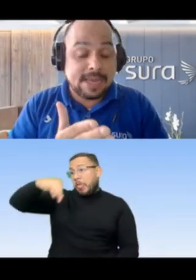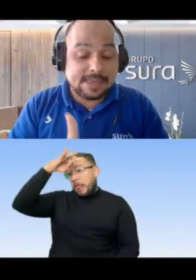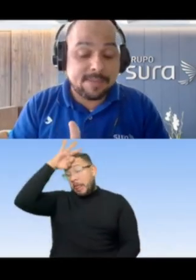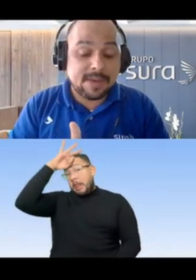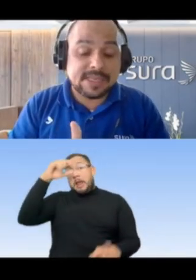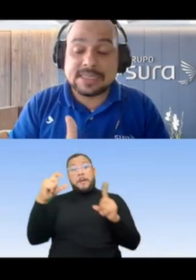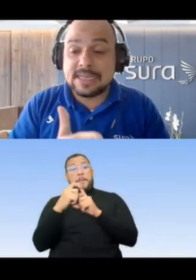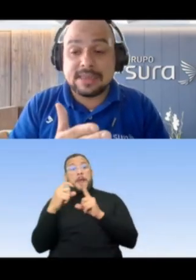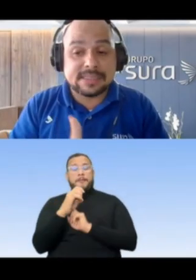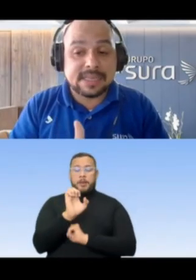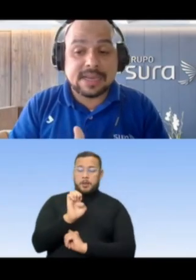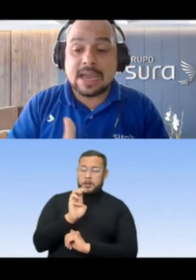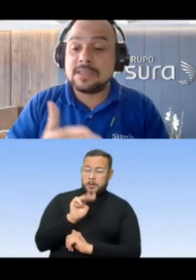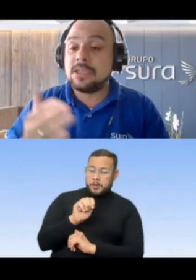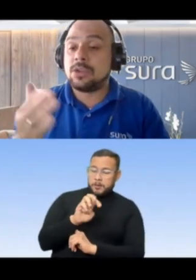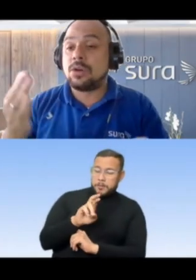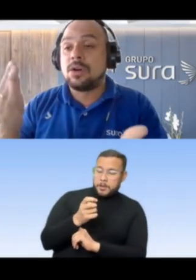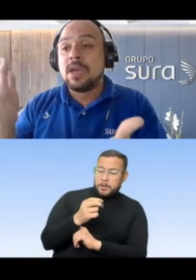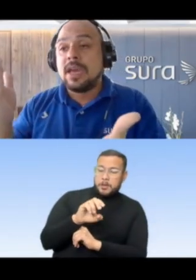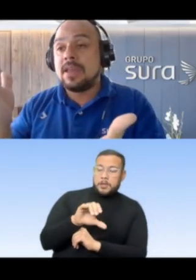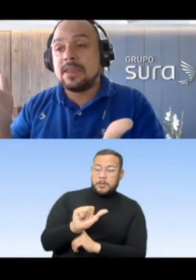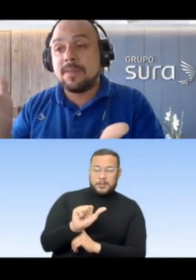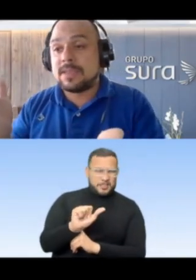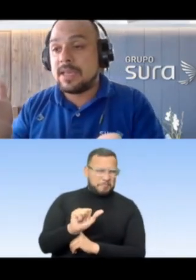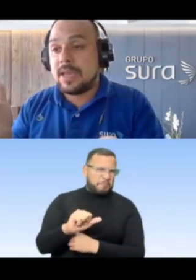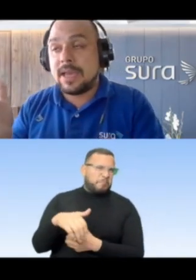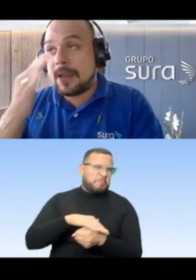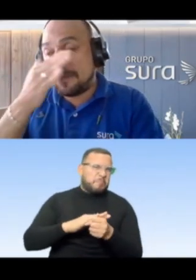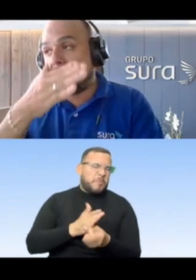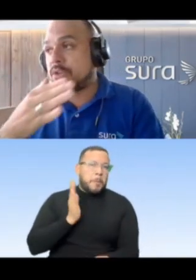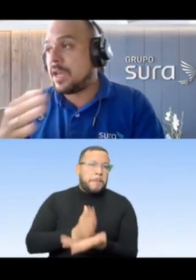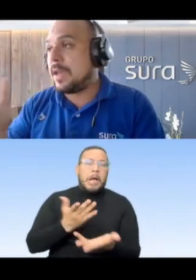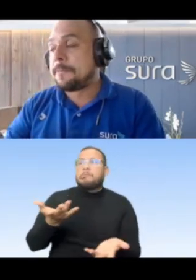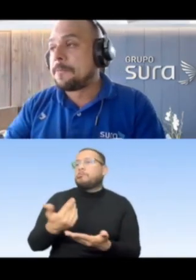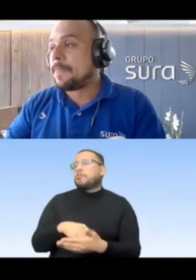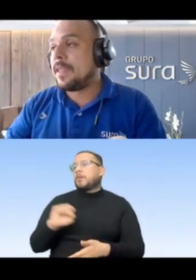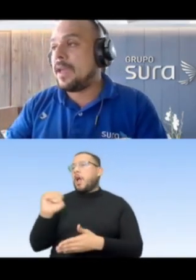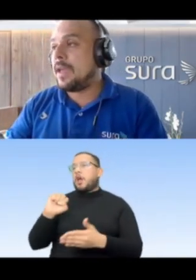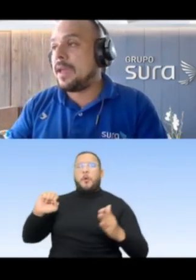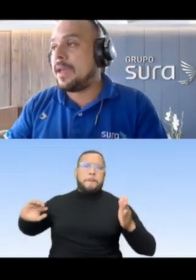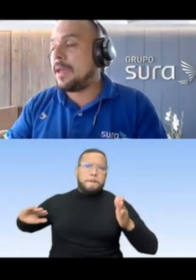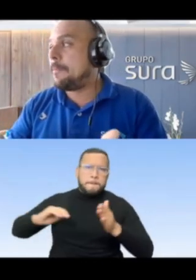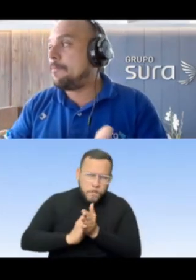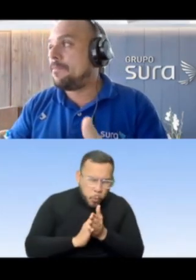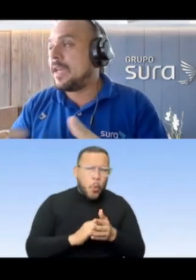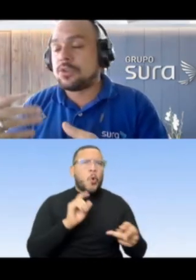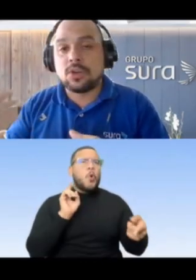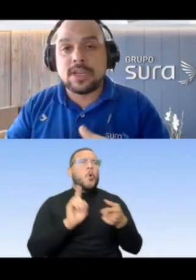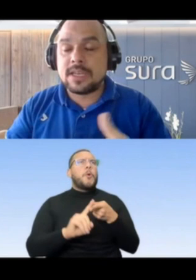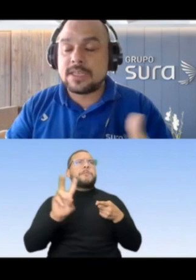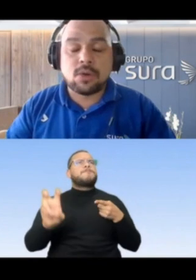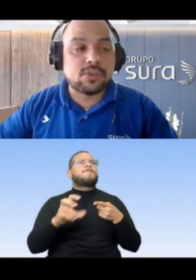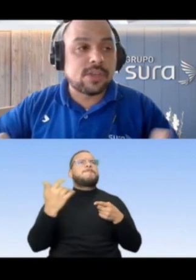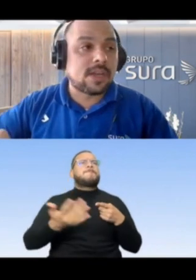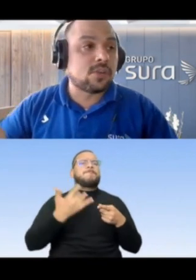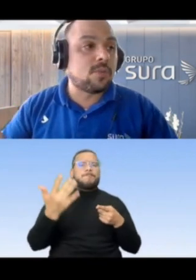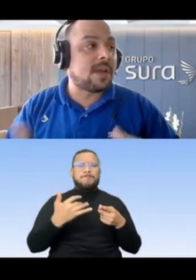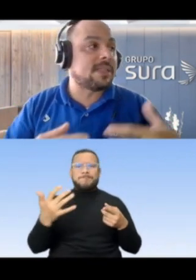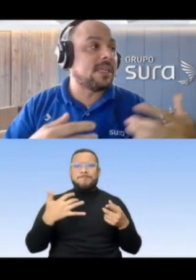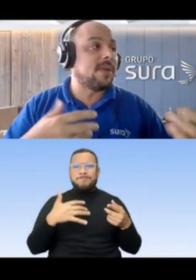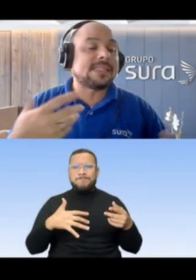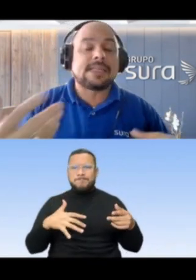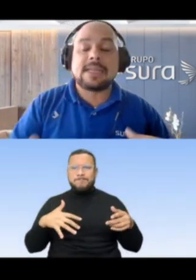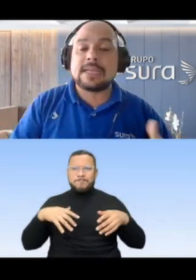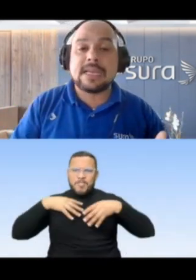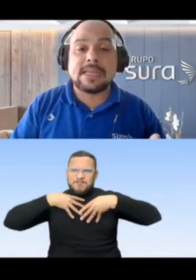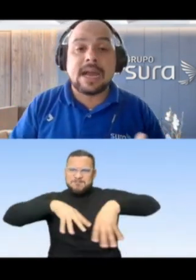emergencias, en temas de accidentes de tránsito, en temas de, no sé, de desórdenes de